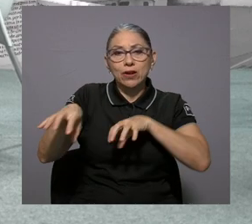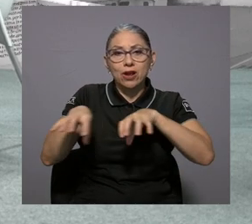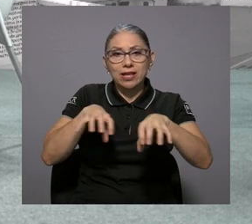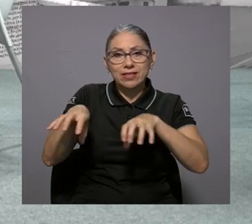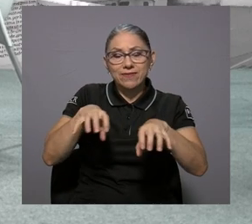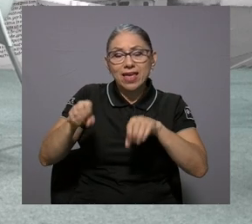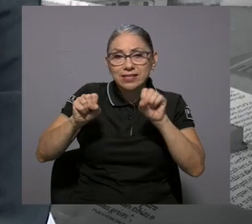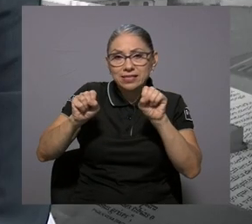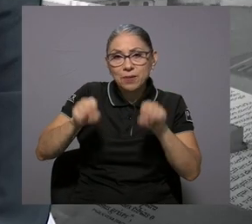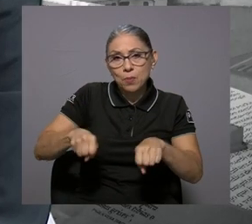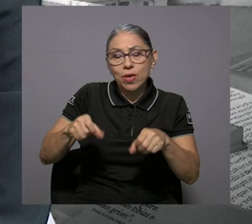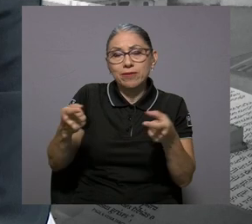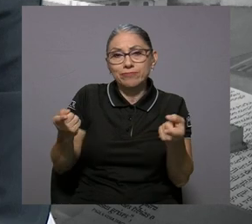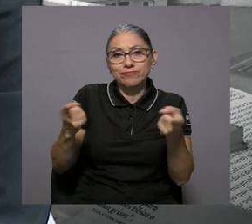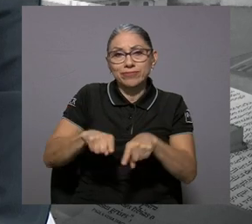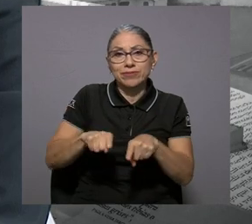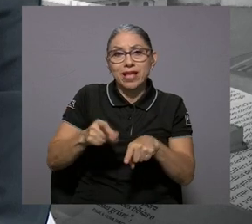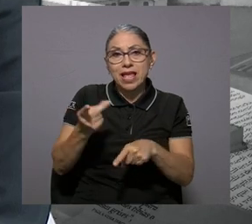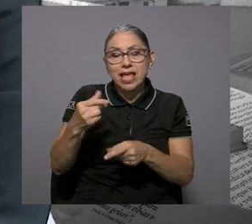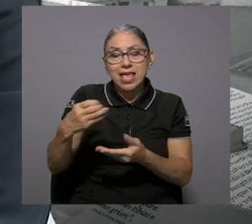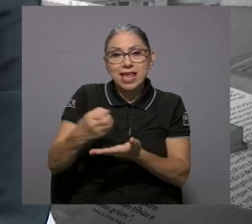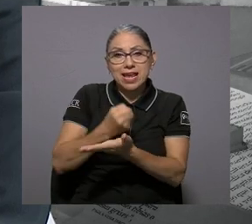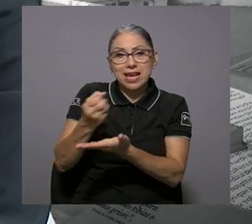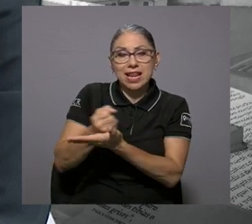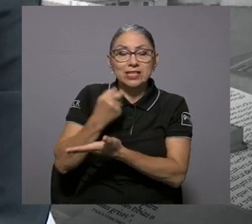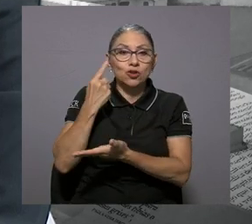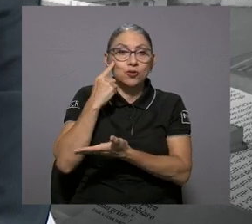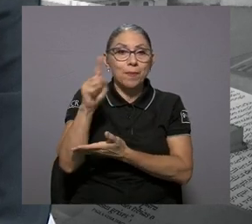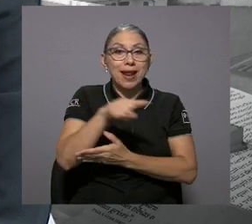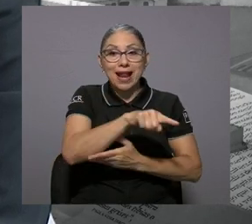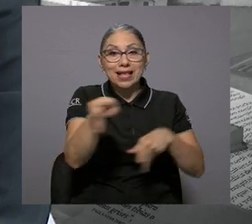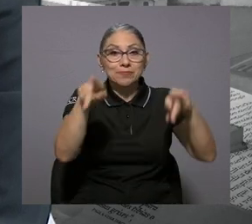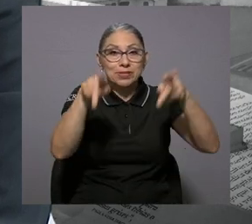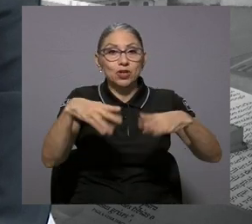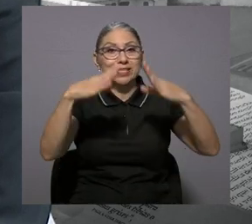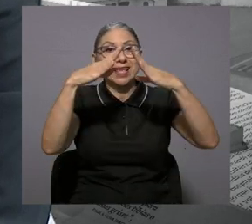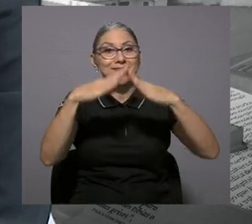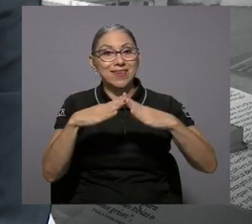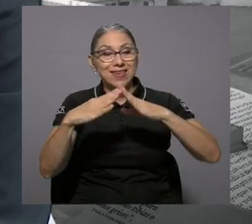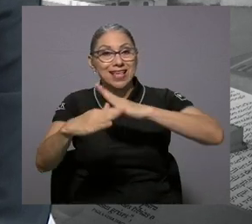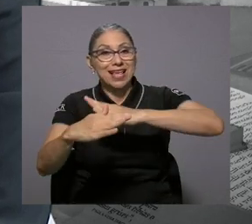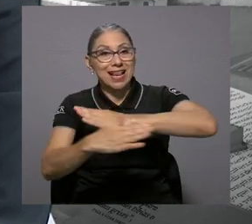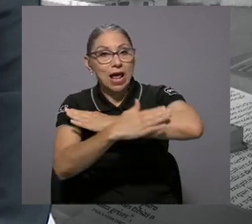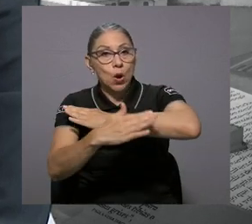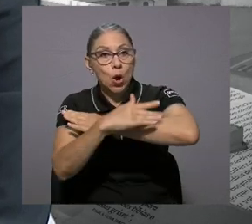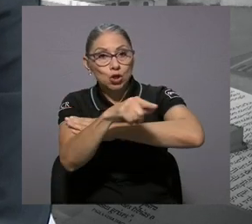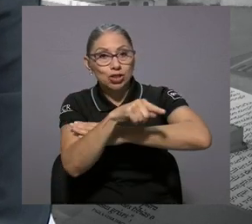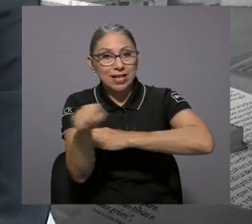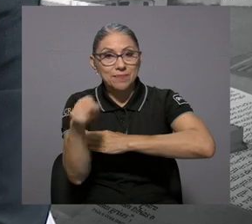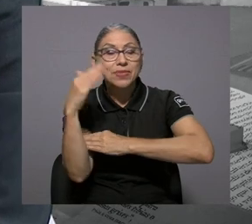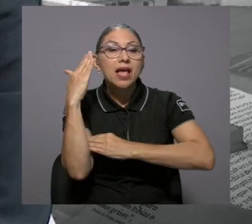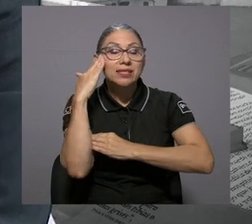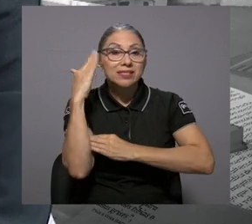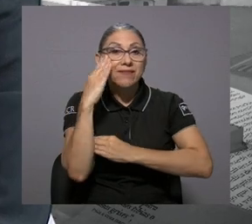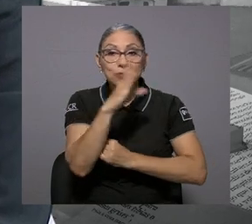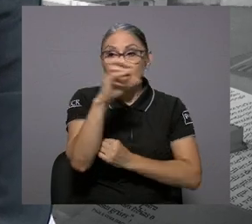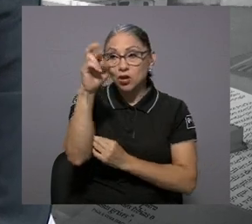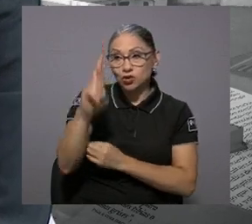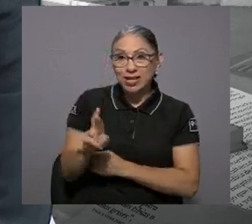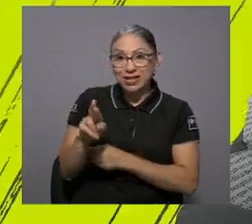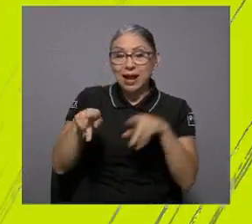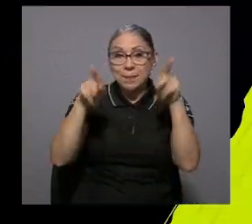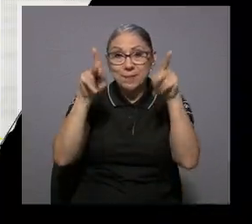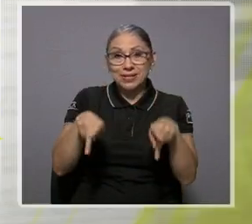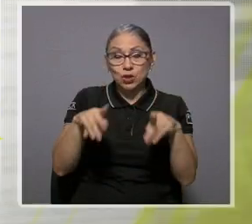pueden generar ingresos para las poblaciones costeras, que sabemos que en Costa Rica las poblaciones que